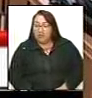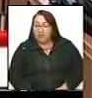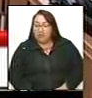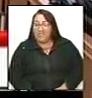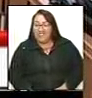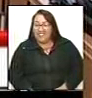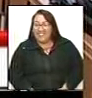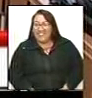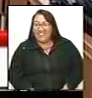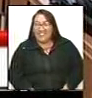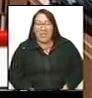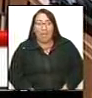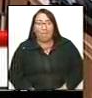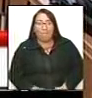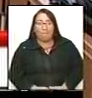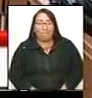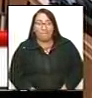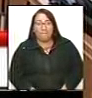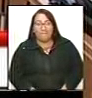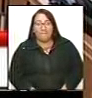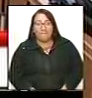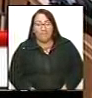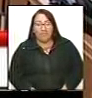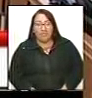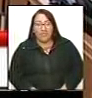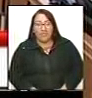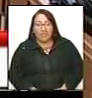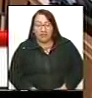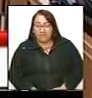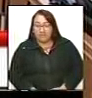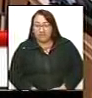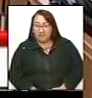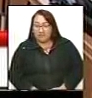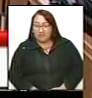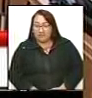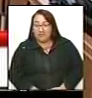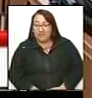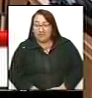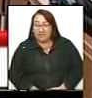es importante estos dos sectores